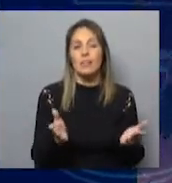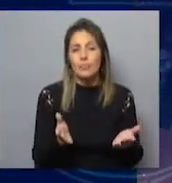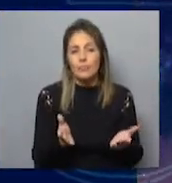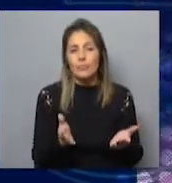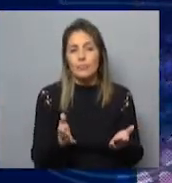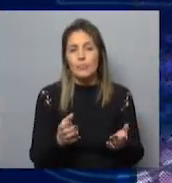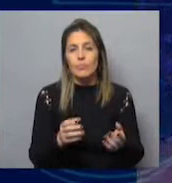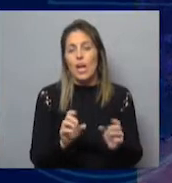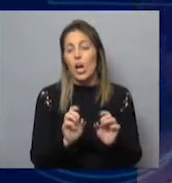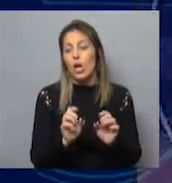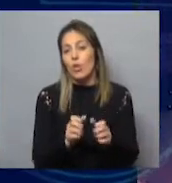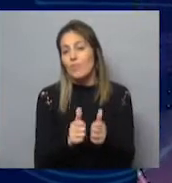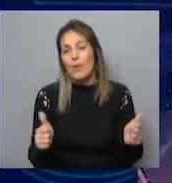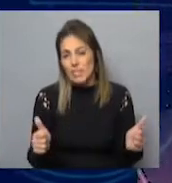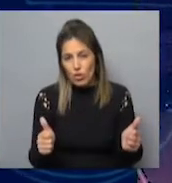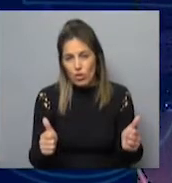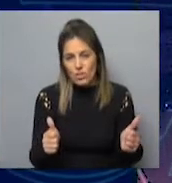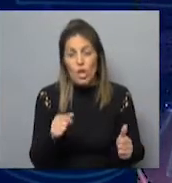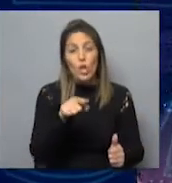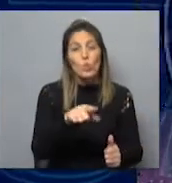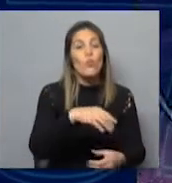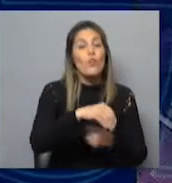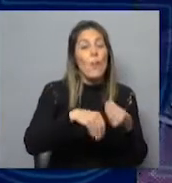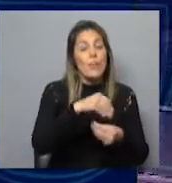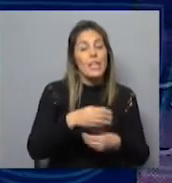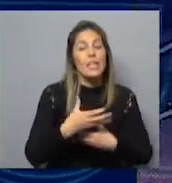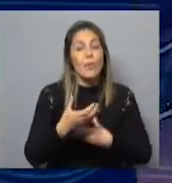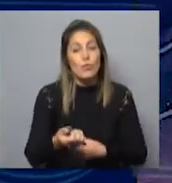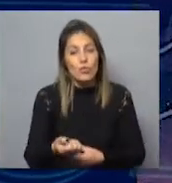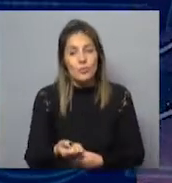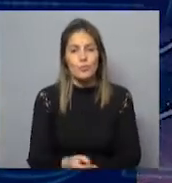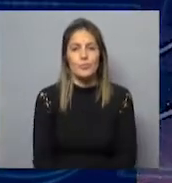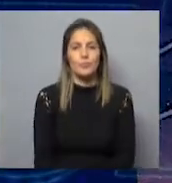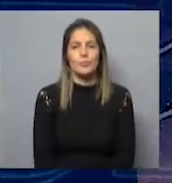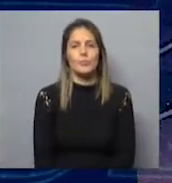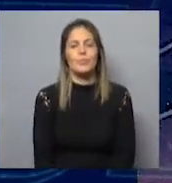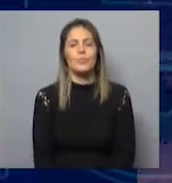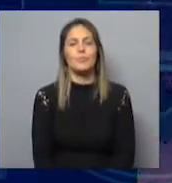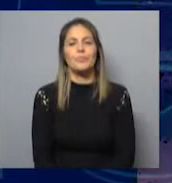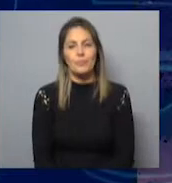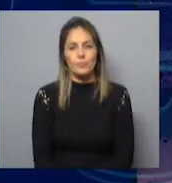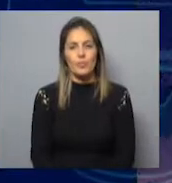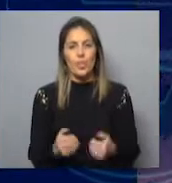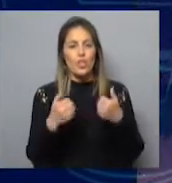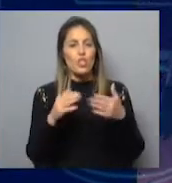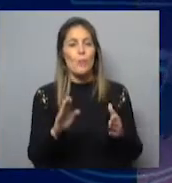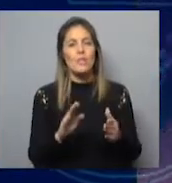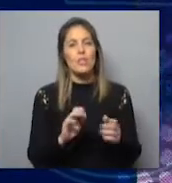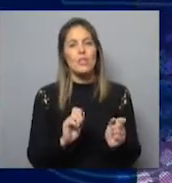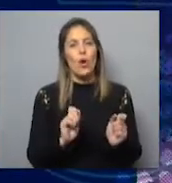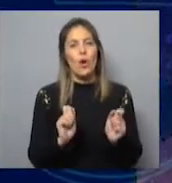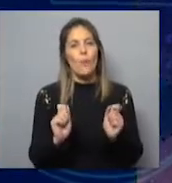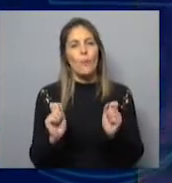rupturas agosto familia te apoyo yo empecé mientras